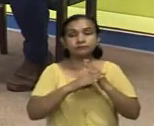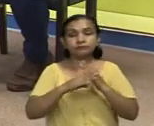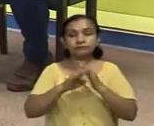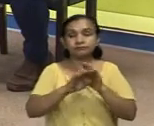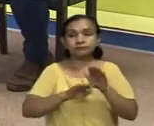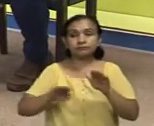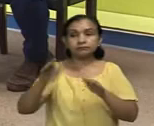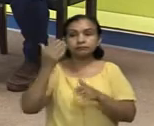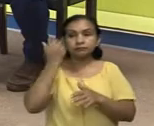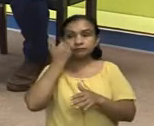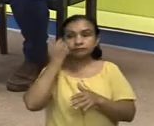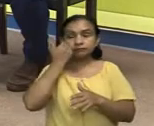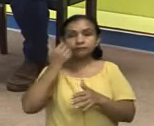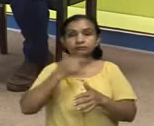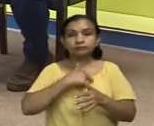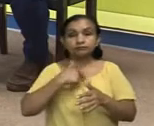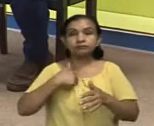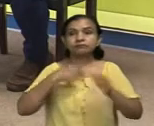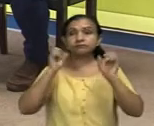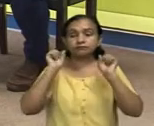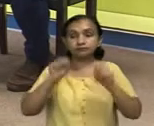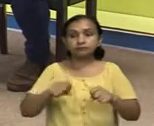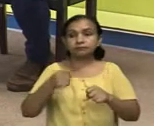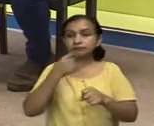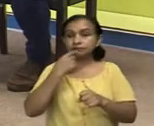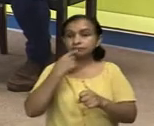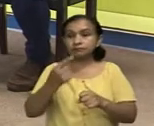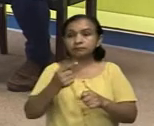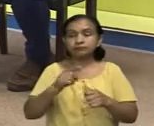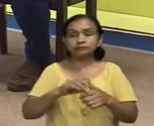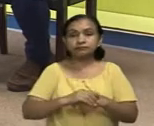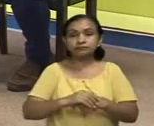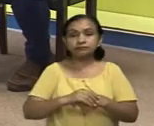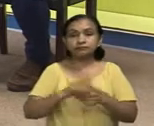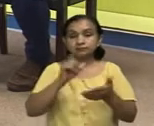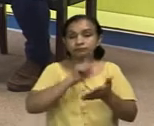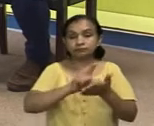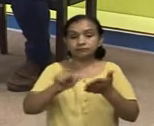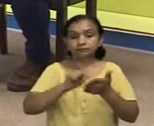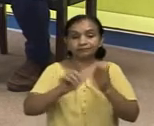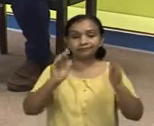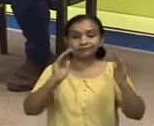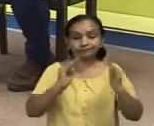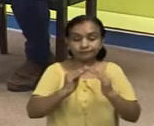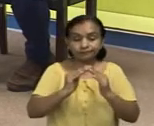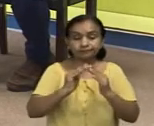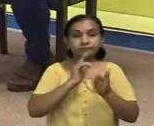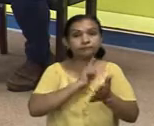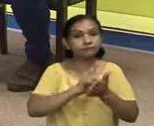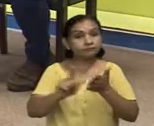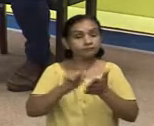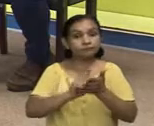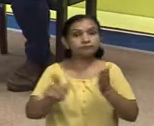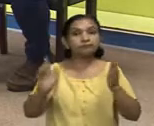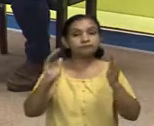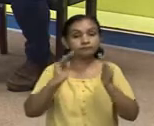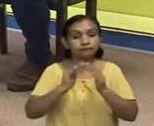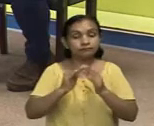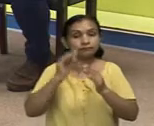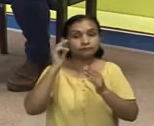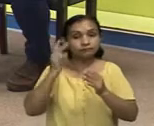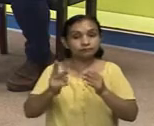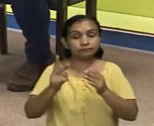dengue en nuestro país? Lo primero que se recomienda es la higiene dentro del hogar, es el principal. Segundo sería